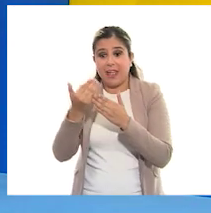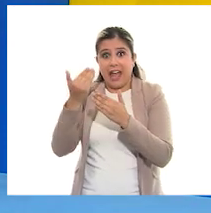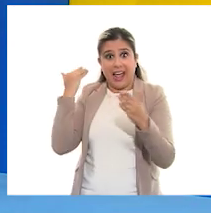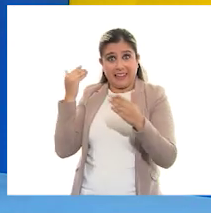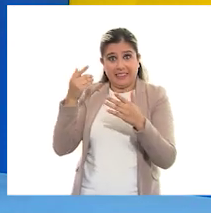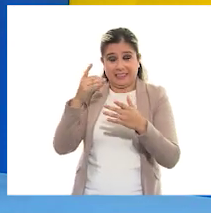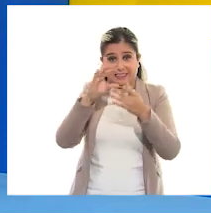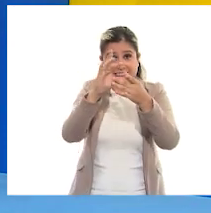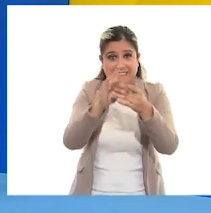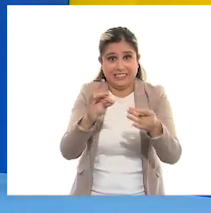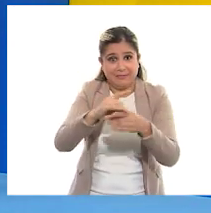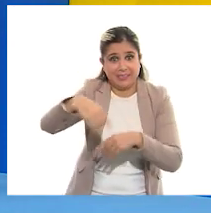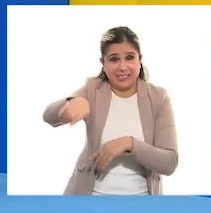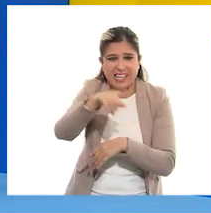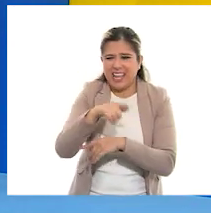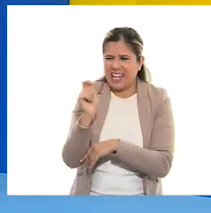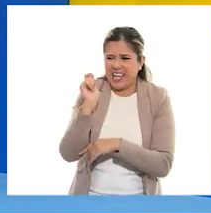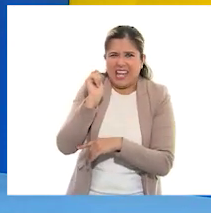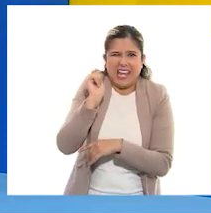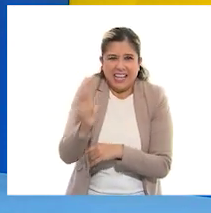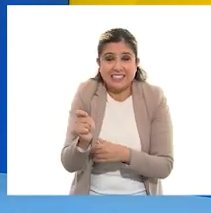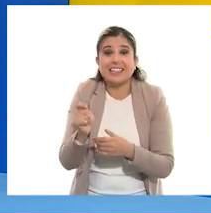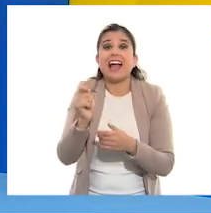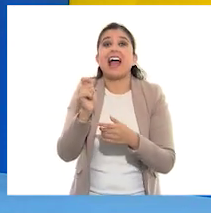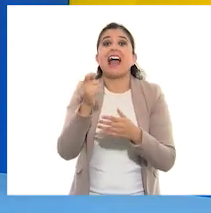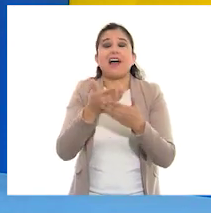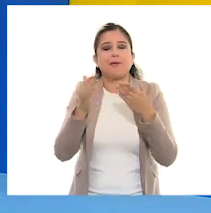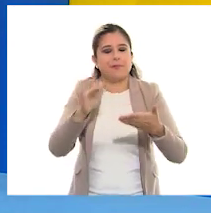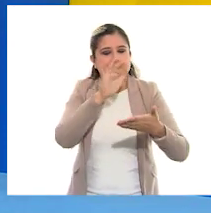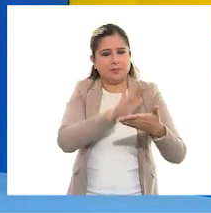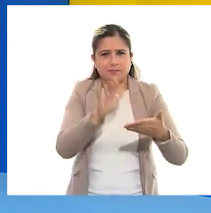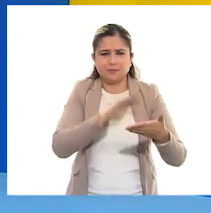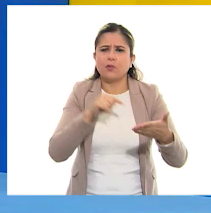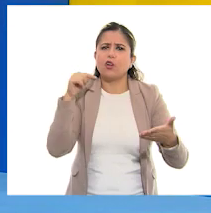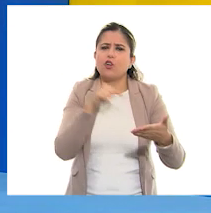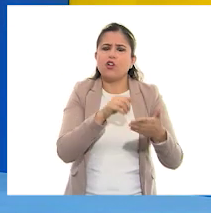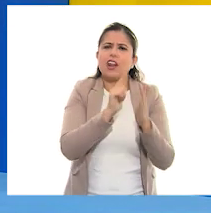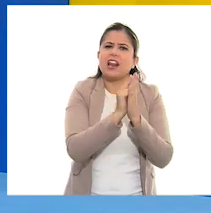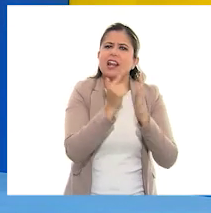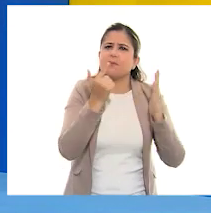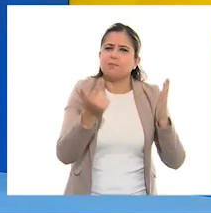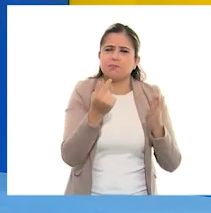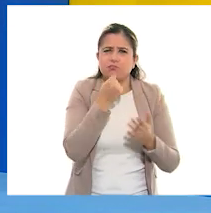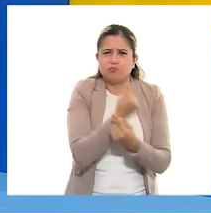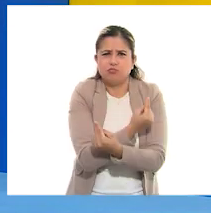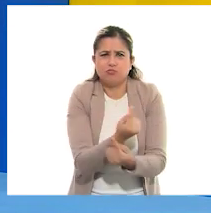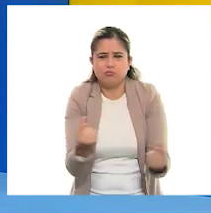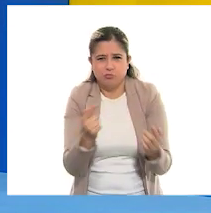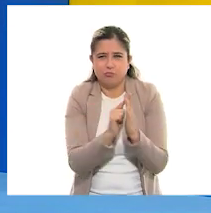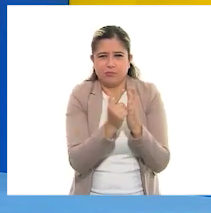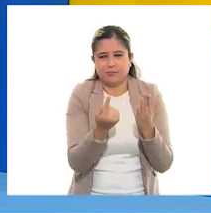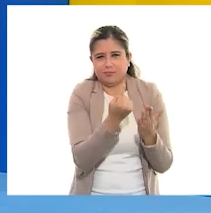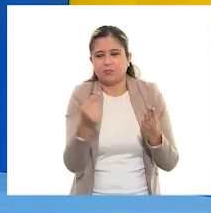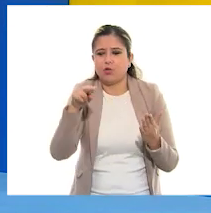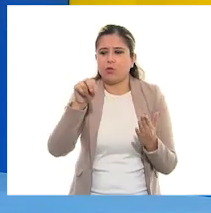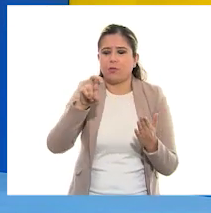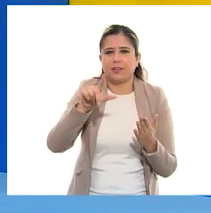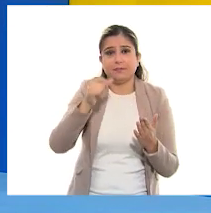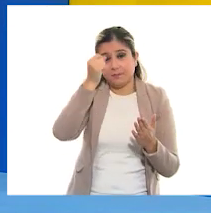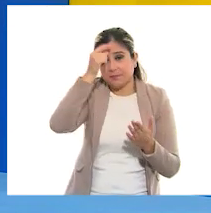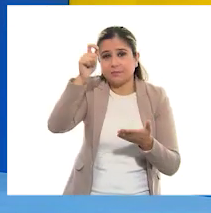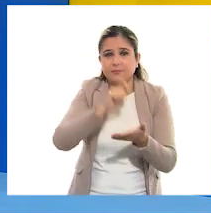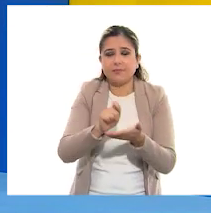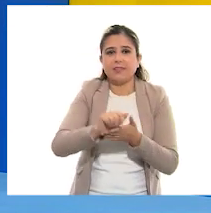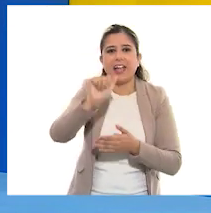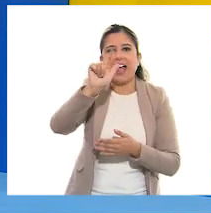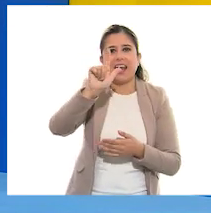casa de cuál se trata, leeremos el fragmento de una novela de literatura infantil y juvenil del autor inglés